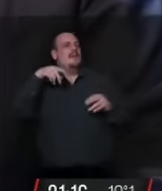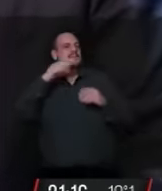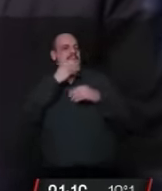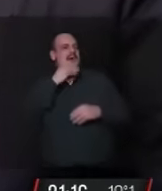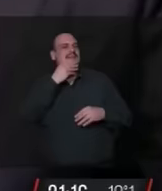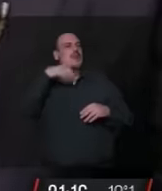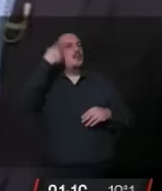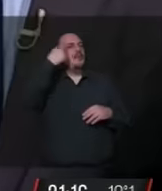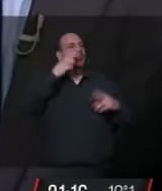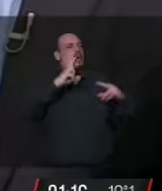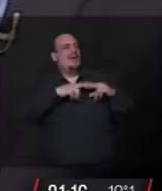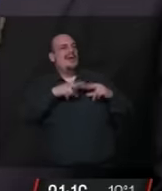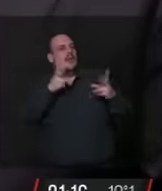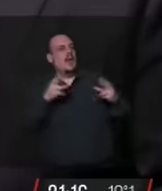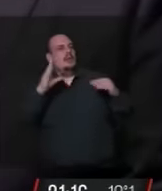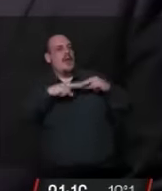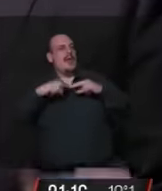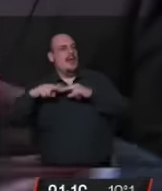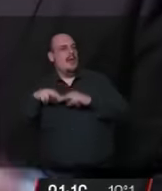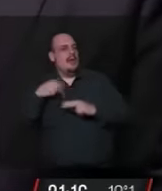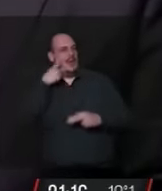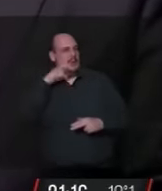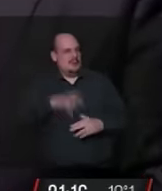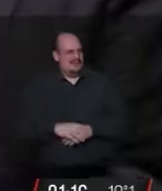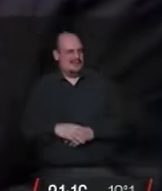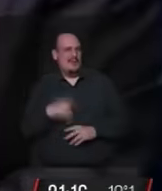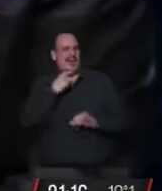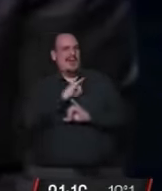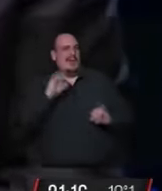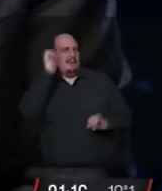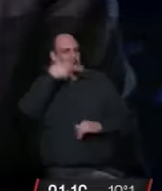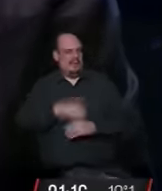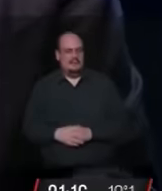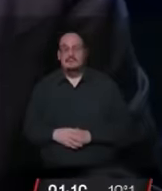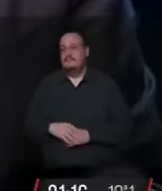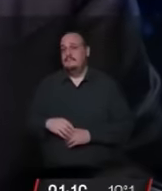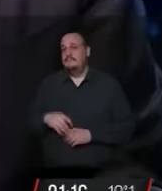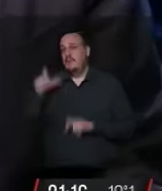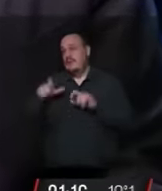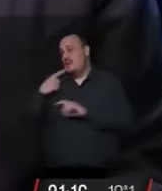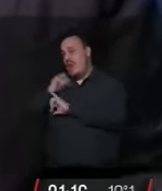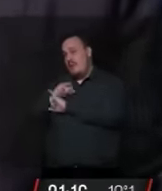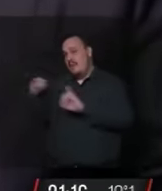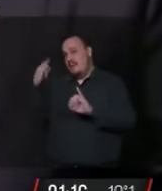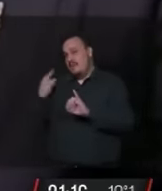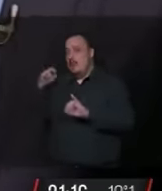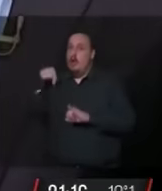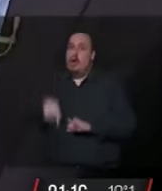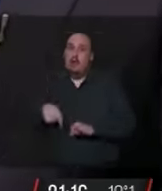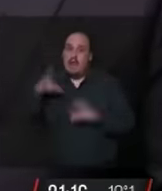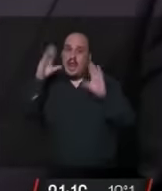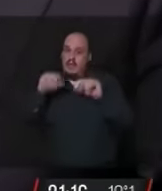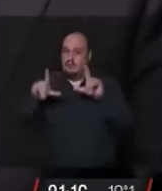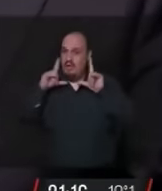Desgraciadamente estamos frente a alguien que o mintió toda la campaña o miente esta noche. Yo quiero